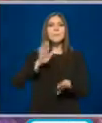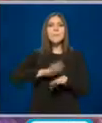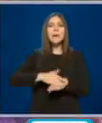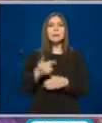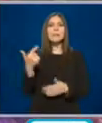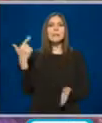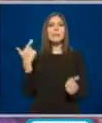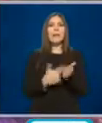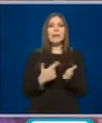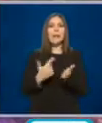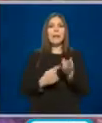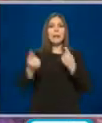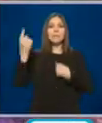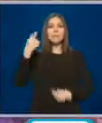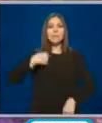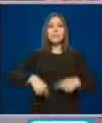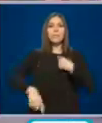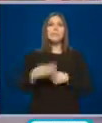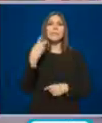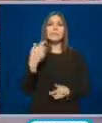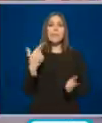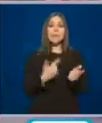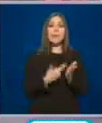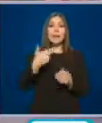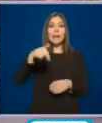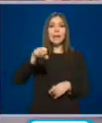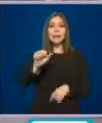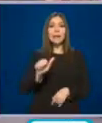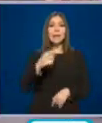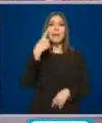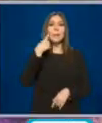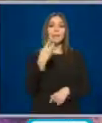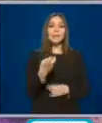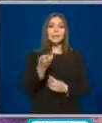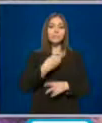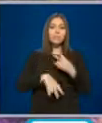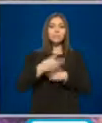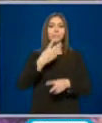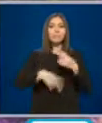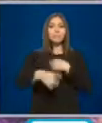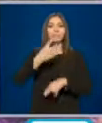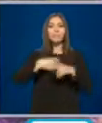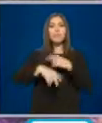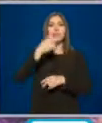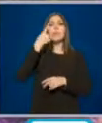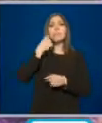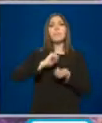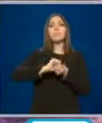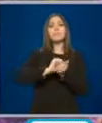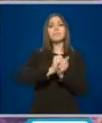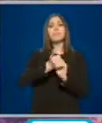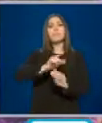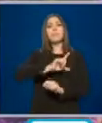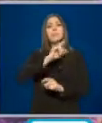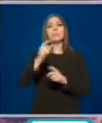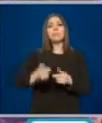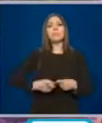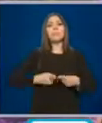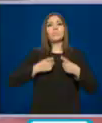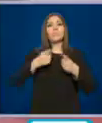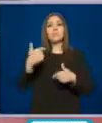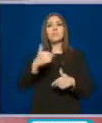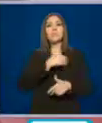grasa está destinada para poder producir este alimento. Por eso las mujeres al amamantar pierden